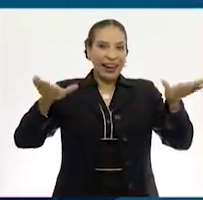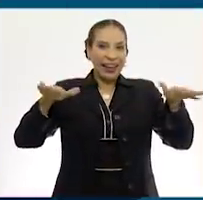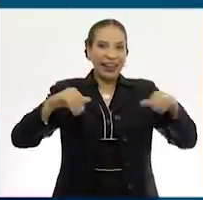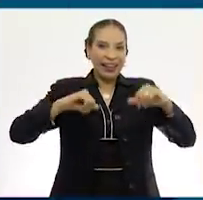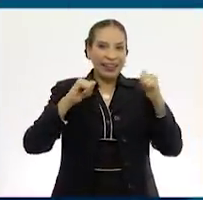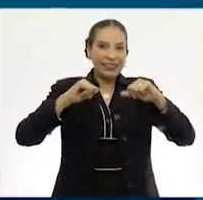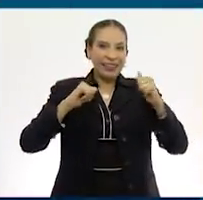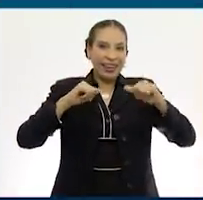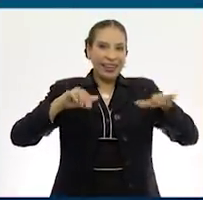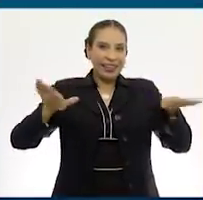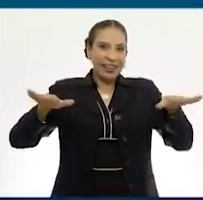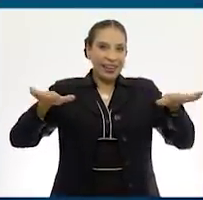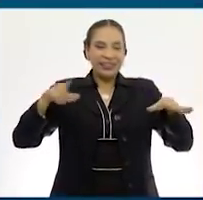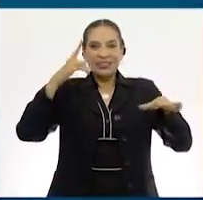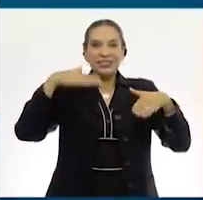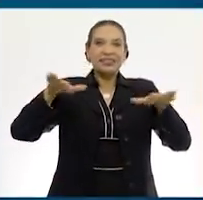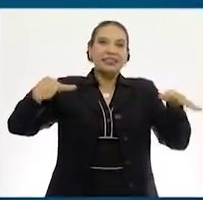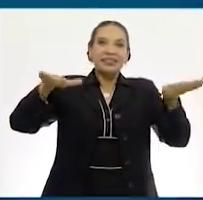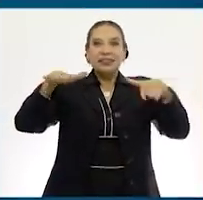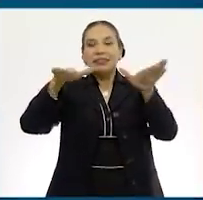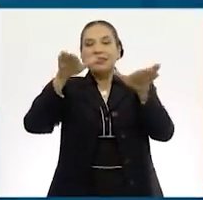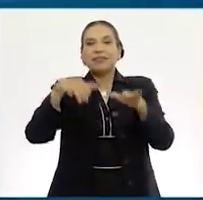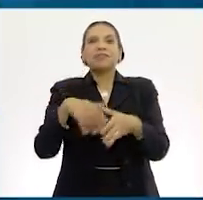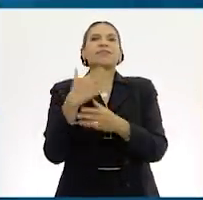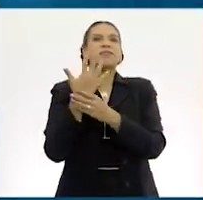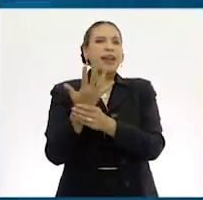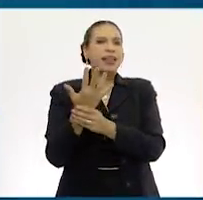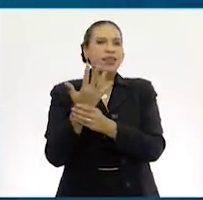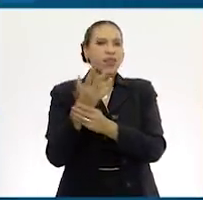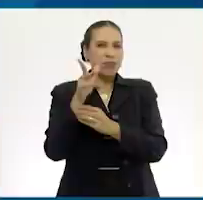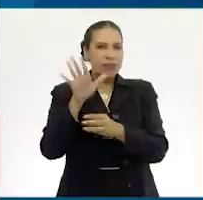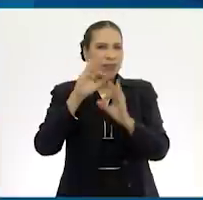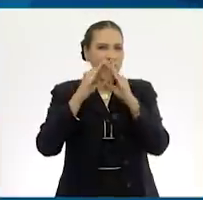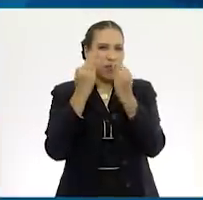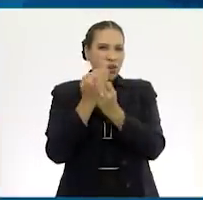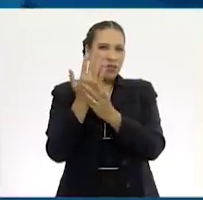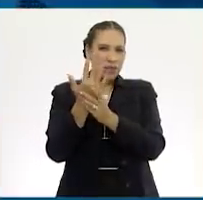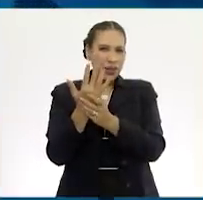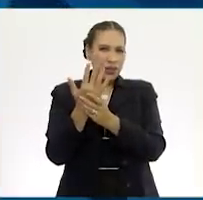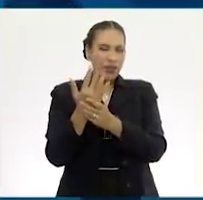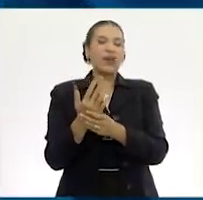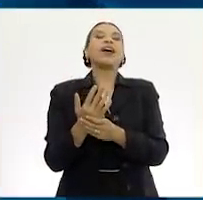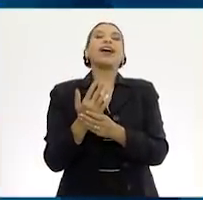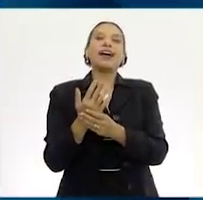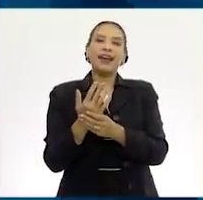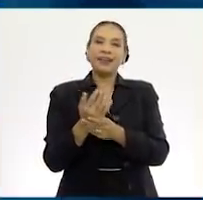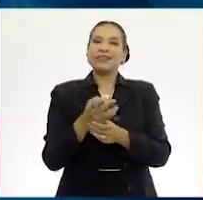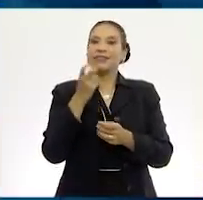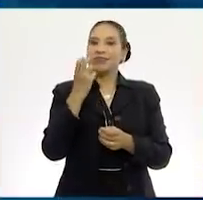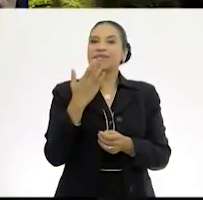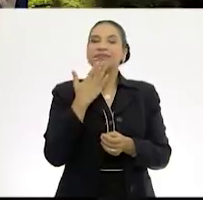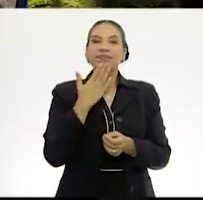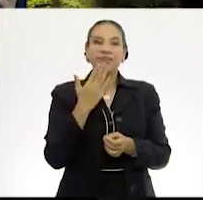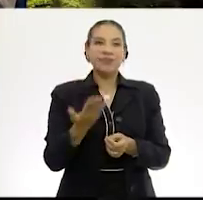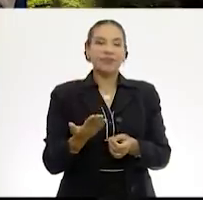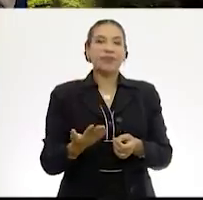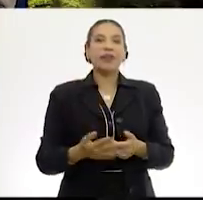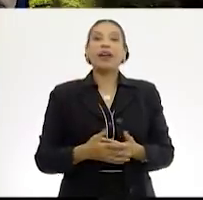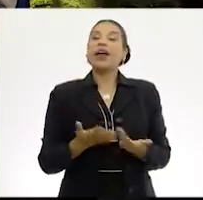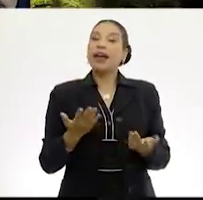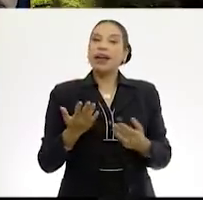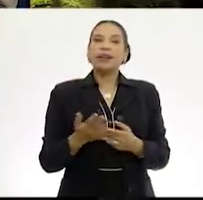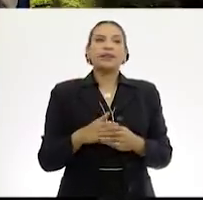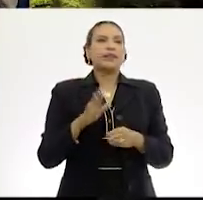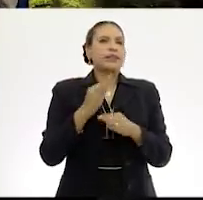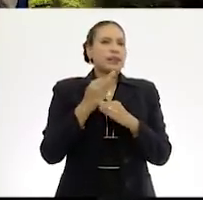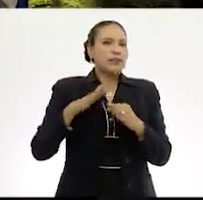de alas para volar. Ah, y mano, porque tienen forma de mano. Perfectamente. Entonces,